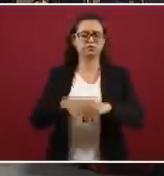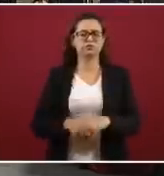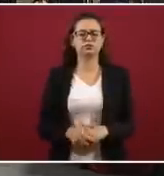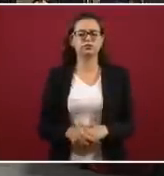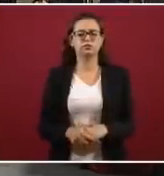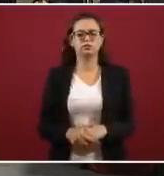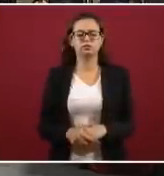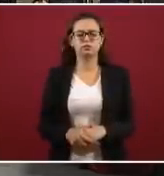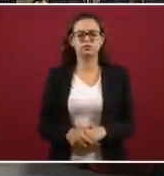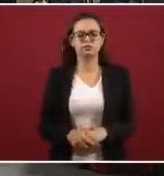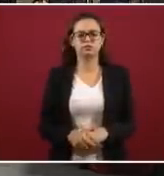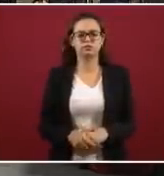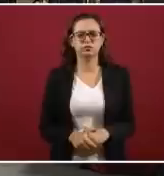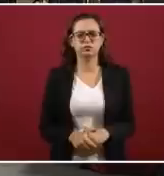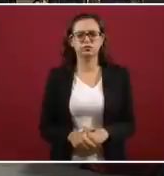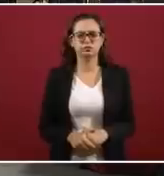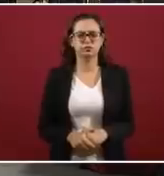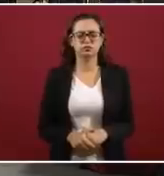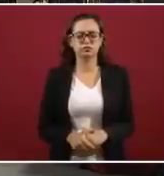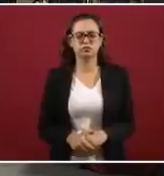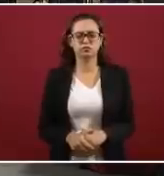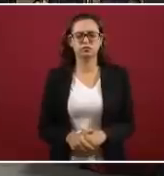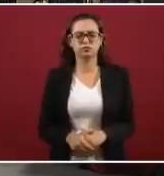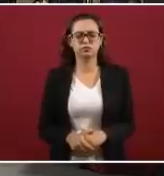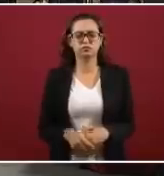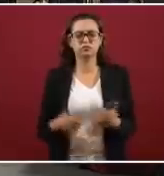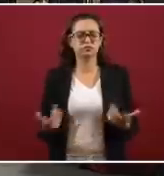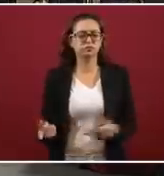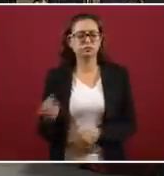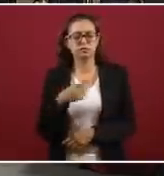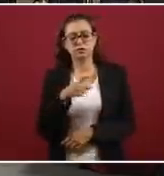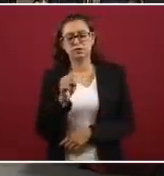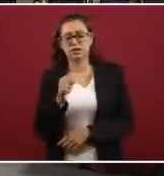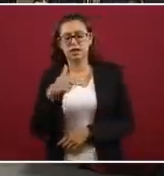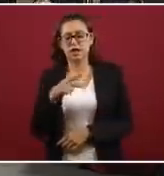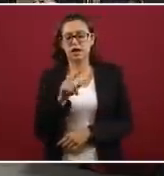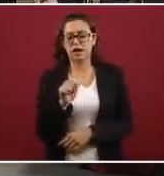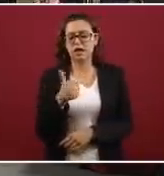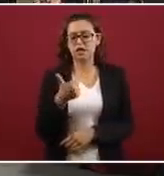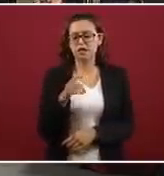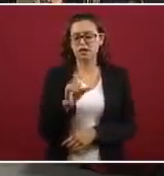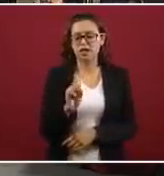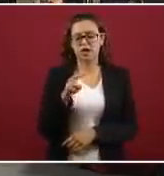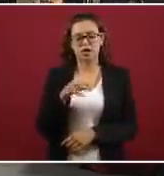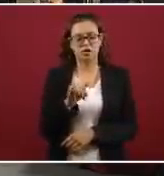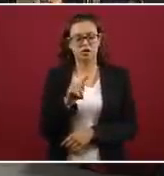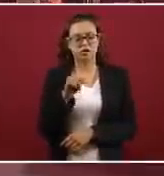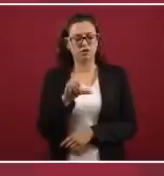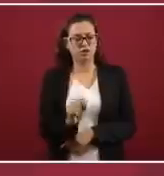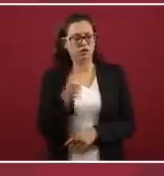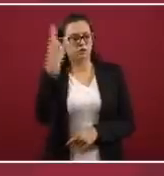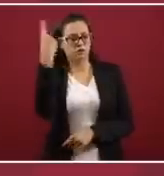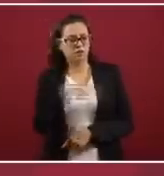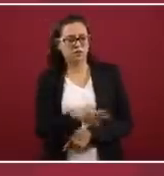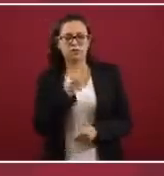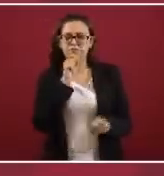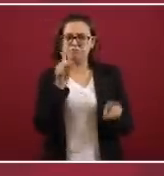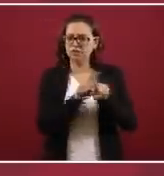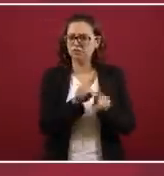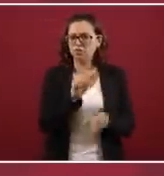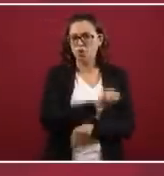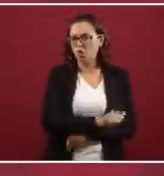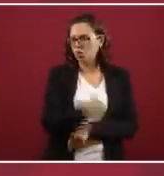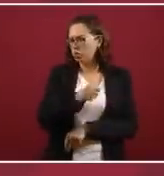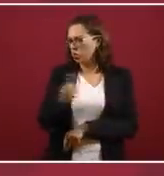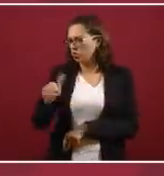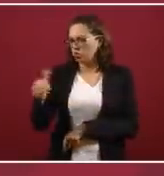la instrucción que tiene Santiago Nieto en este caso y en todos